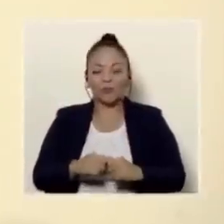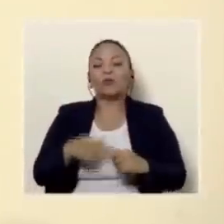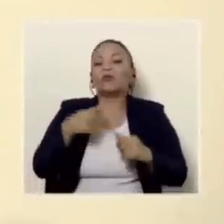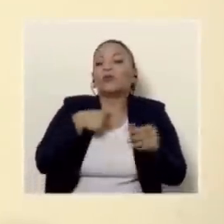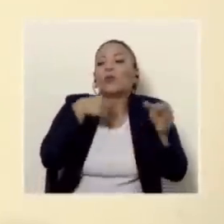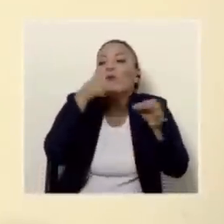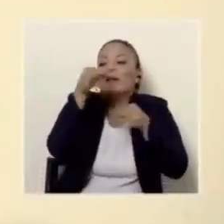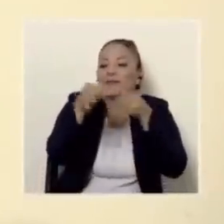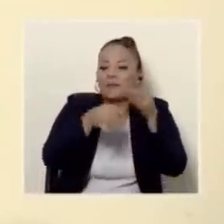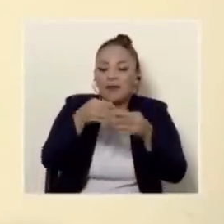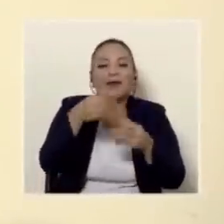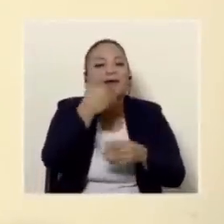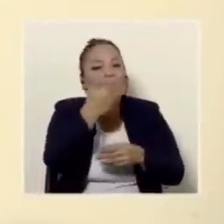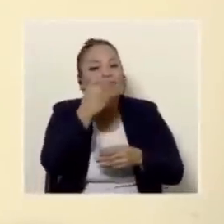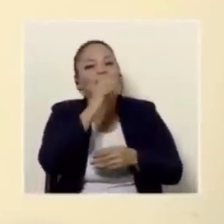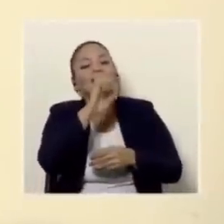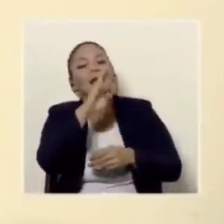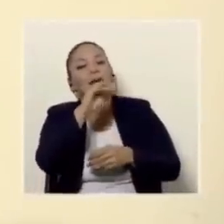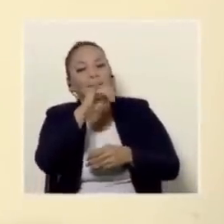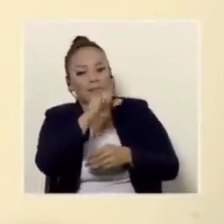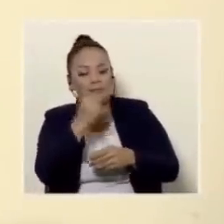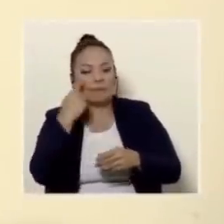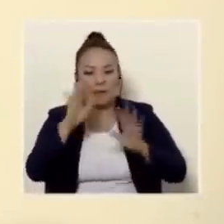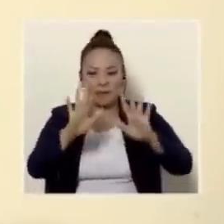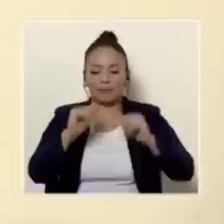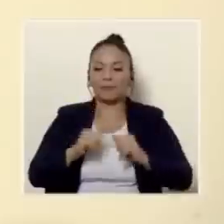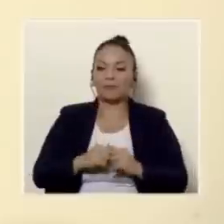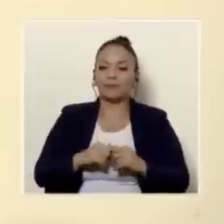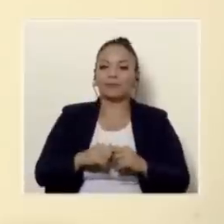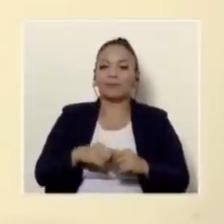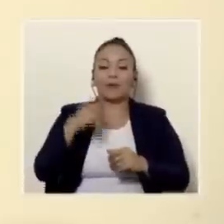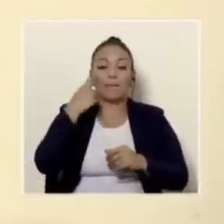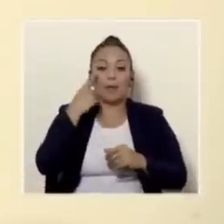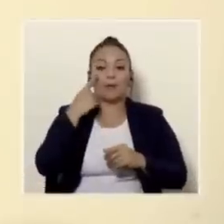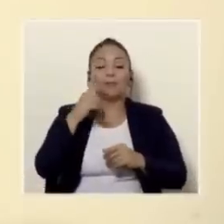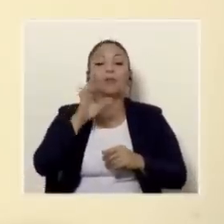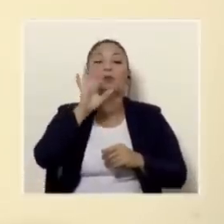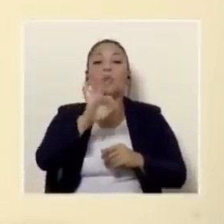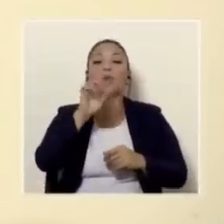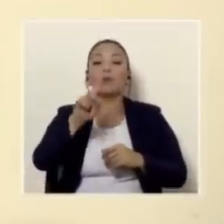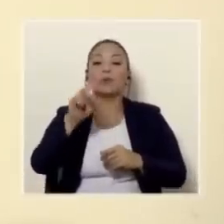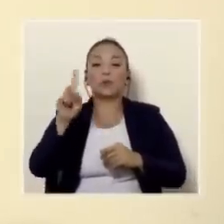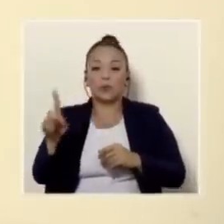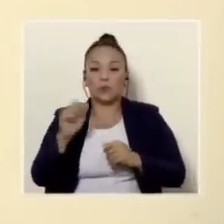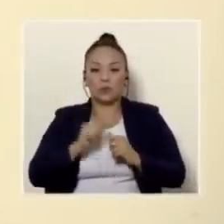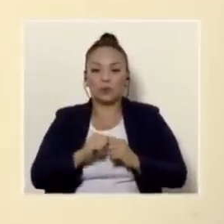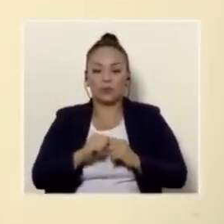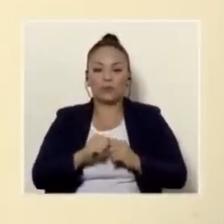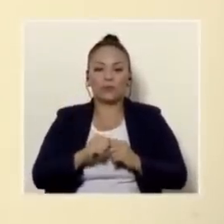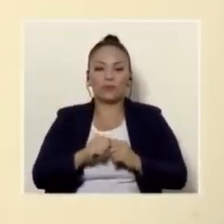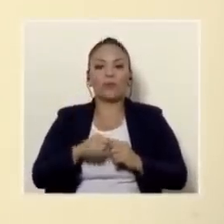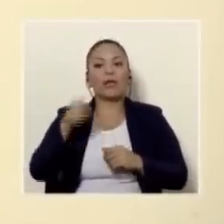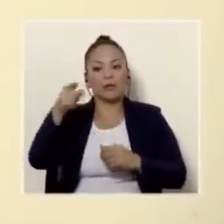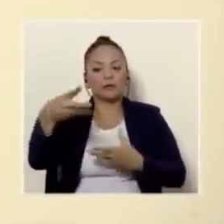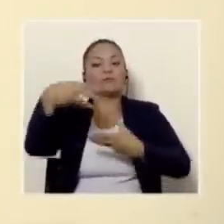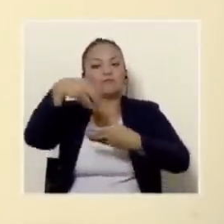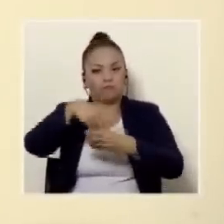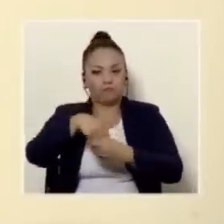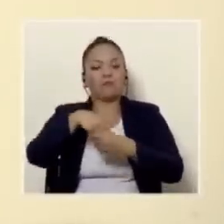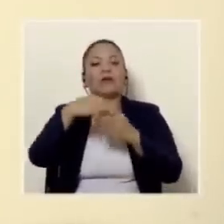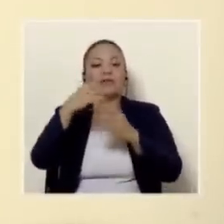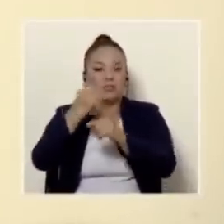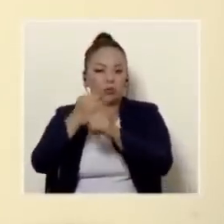yo me voy a permitir explicarles. Gracias, don Hermes. Resulta que el 911 está incluido dentro de la